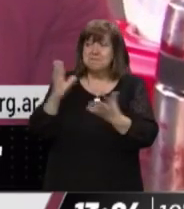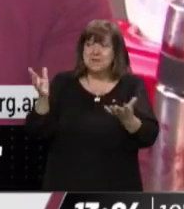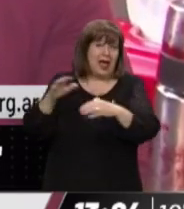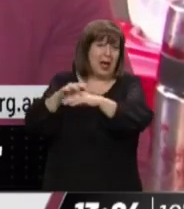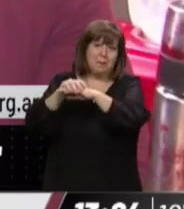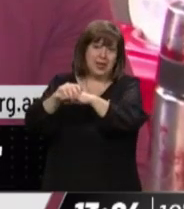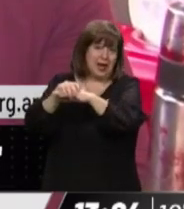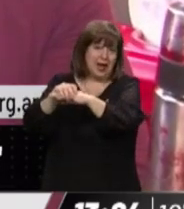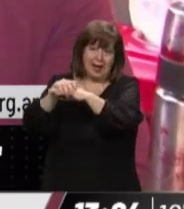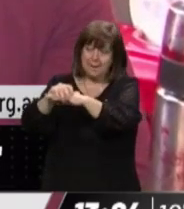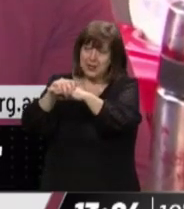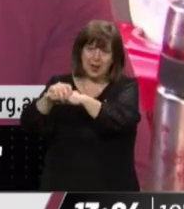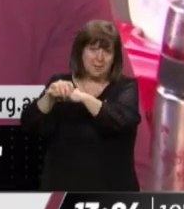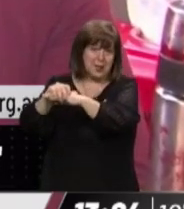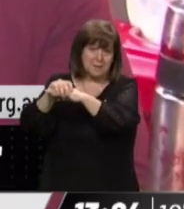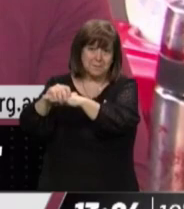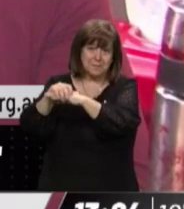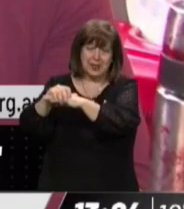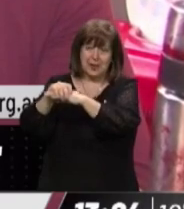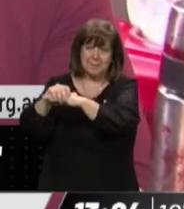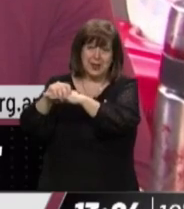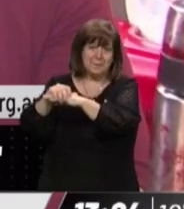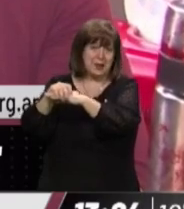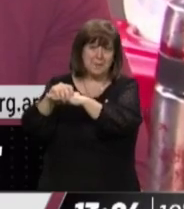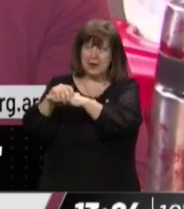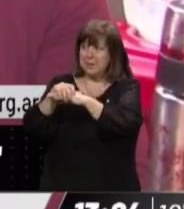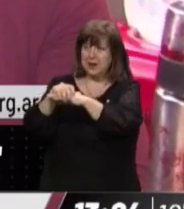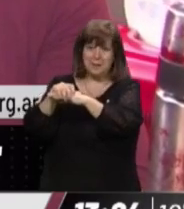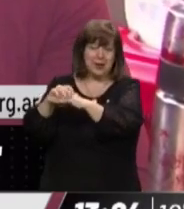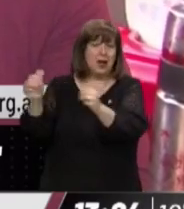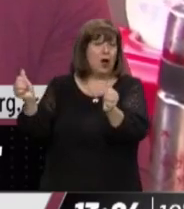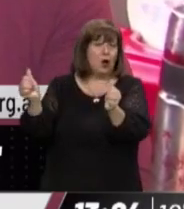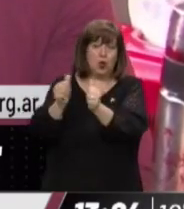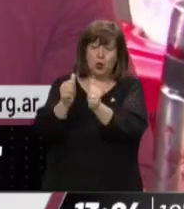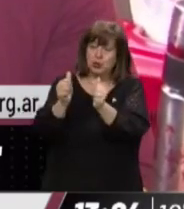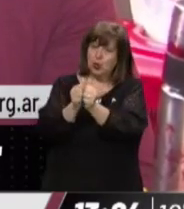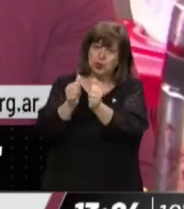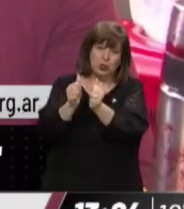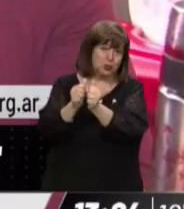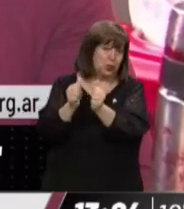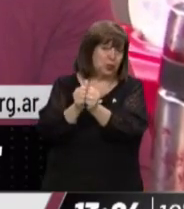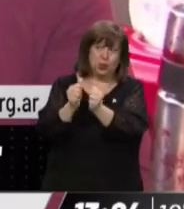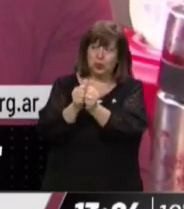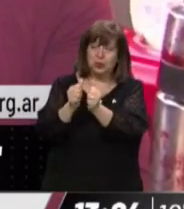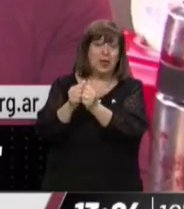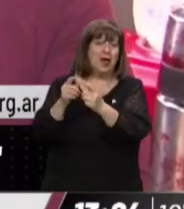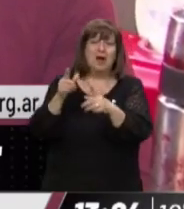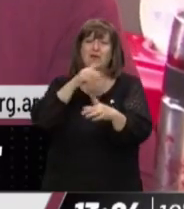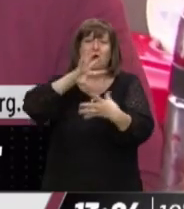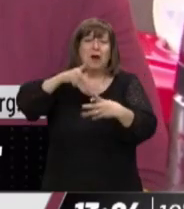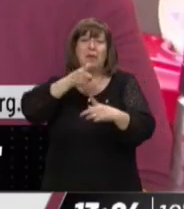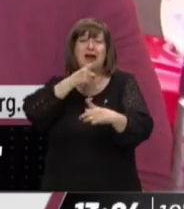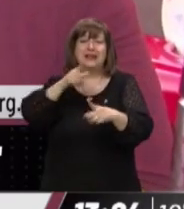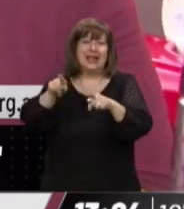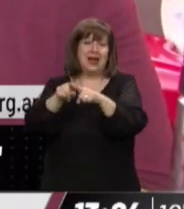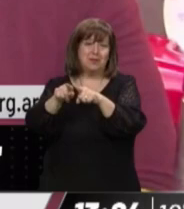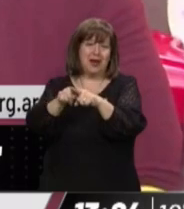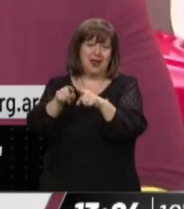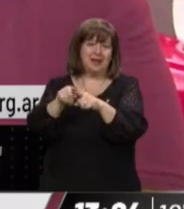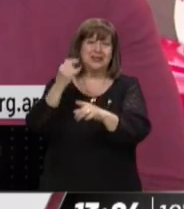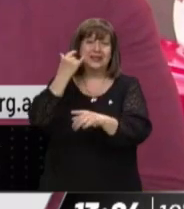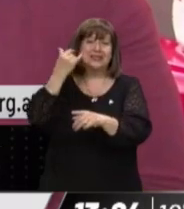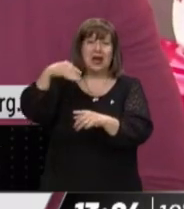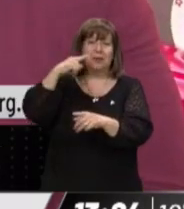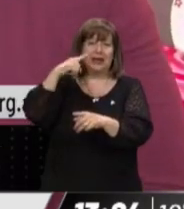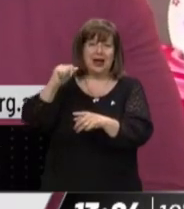hoy, es una amiga que esté 8 años con vos, que deje todo, es una hermana, para estar, Julián, con Juana, bueno, para estar, impresionante, con los chicos, lo de para estar en la